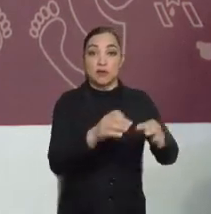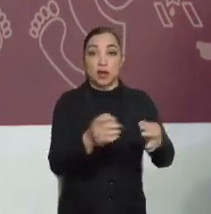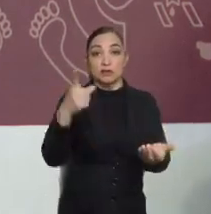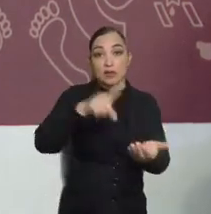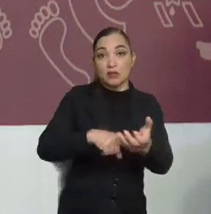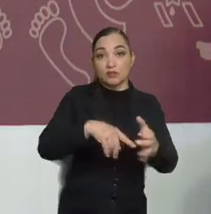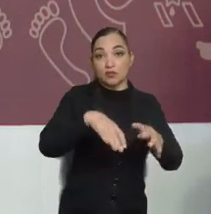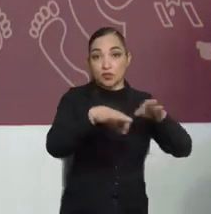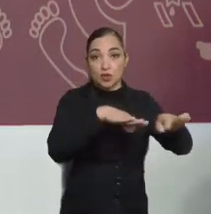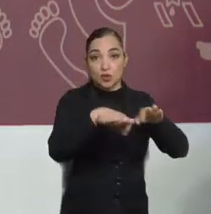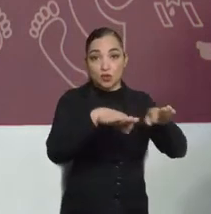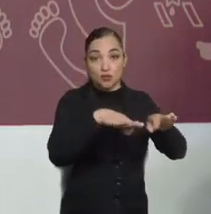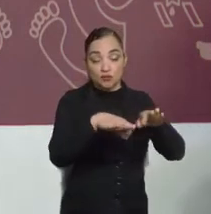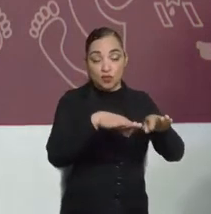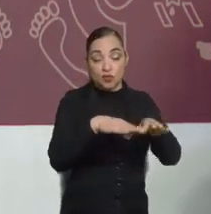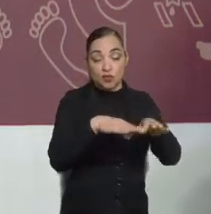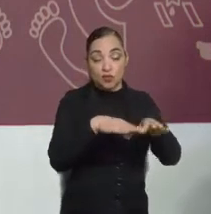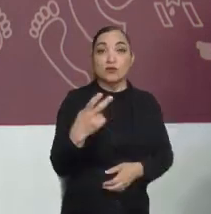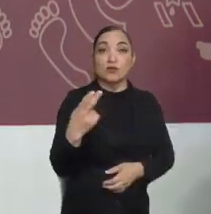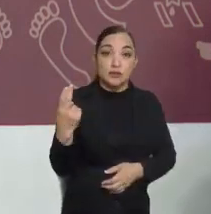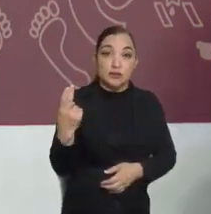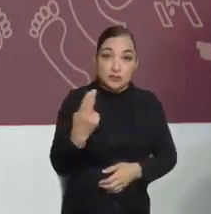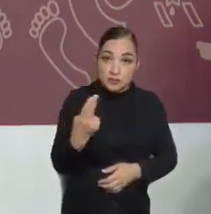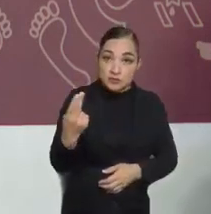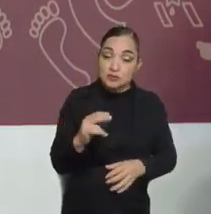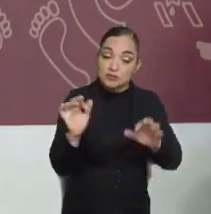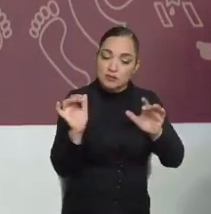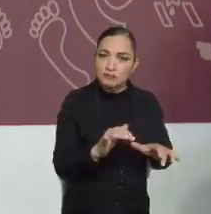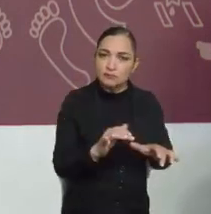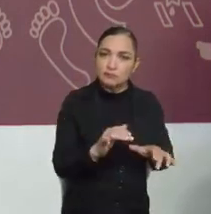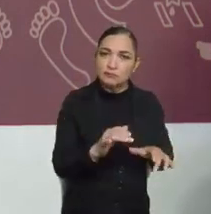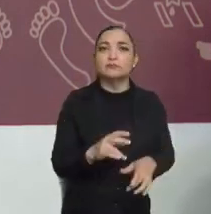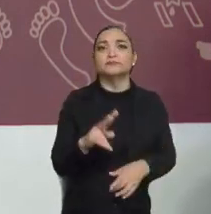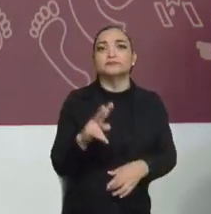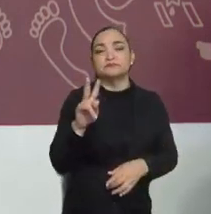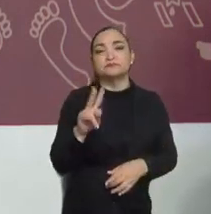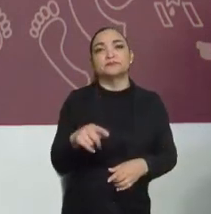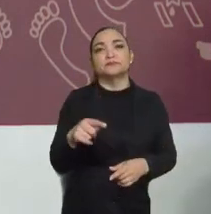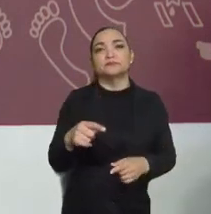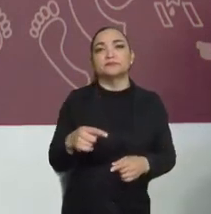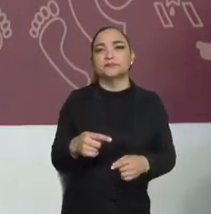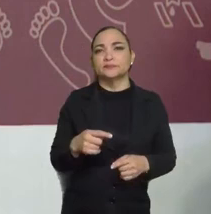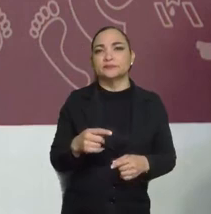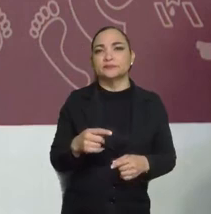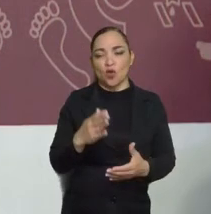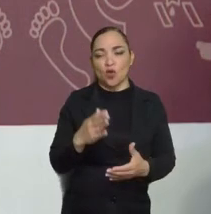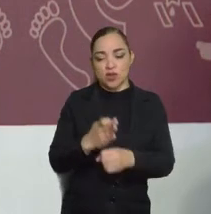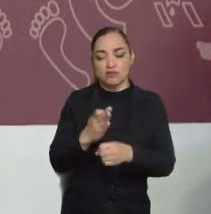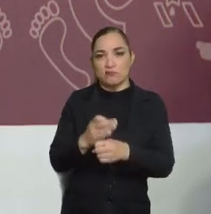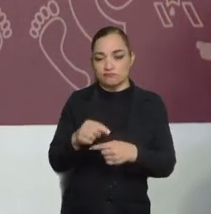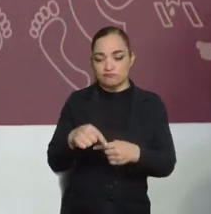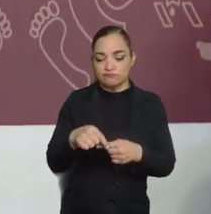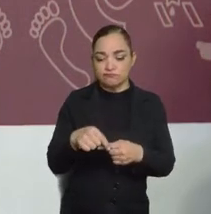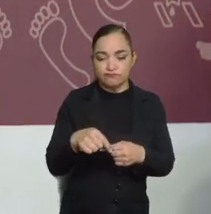eso. Por cierto que ahorita saliendo de aquí voy a tener reunión con el presidente municipal.